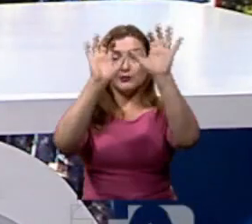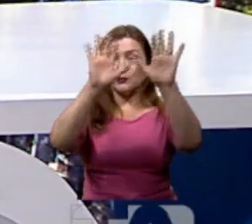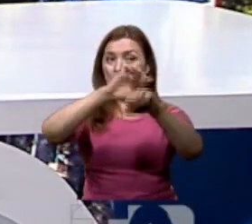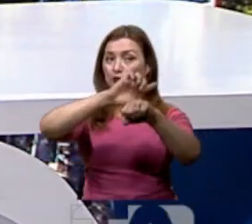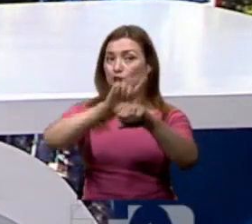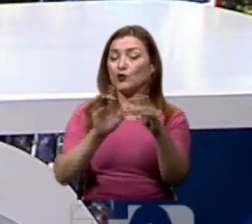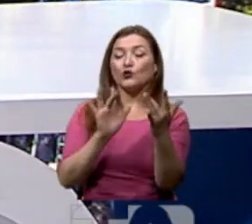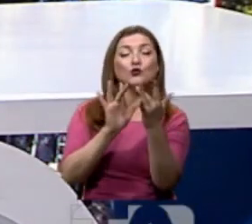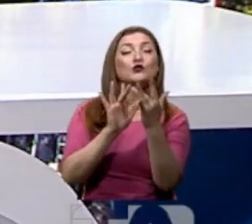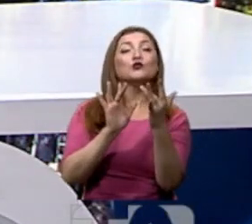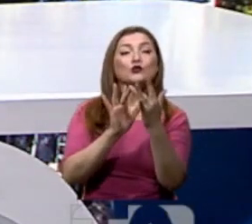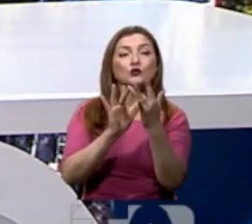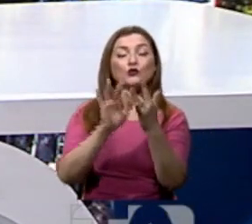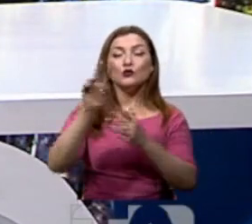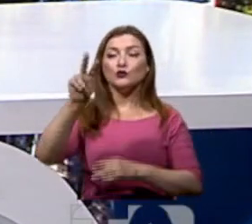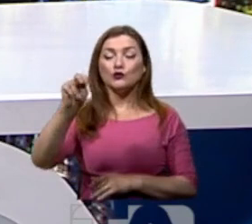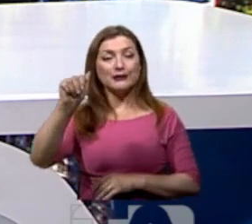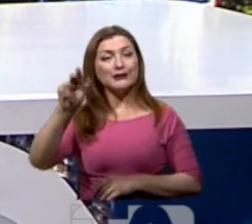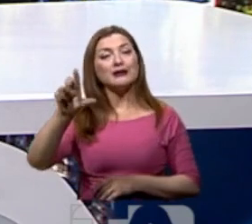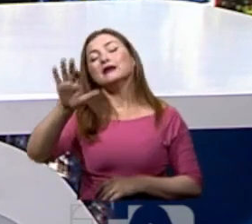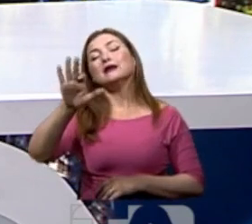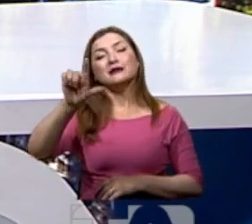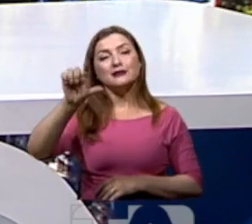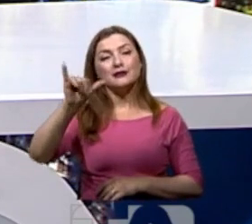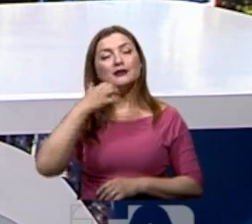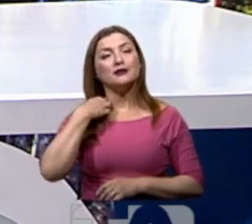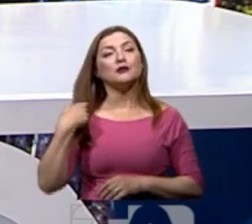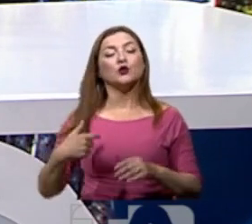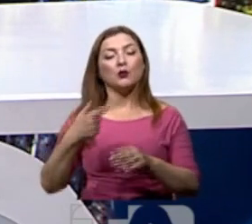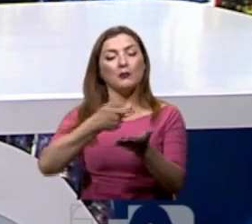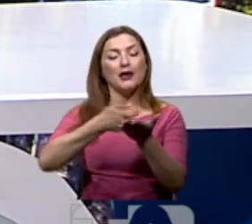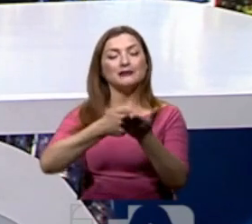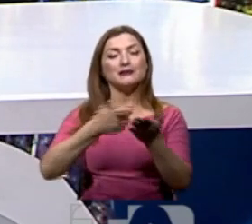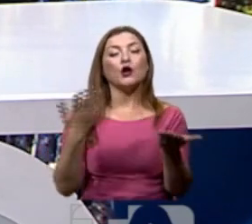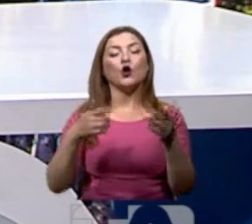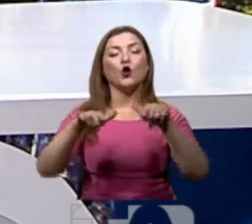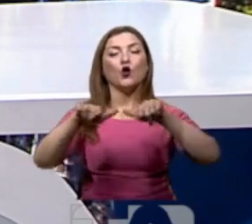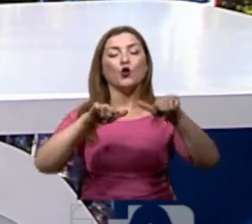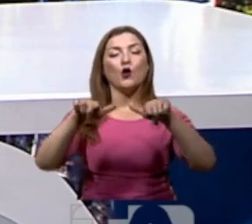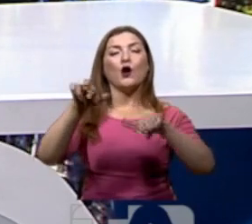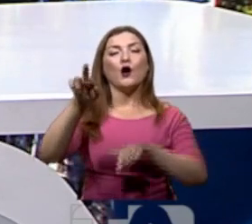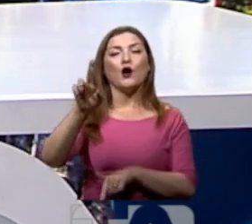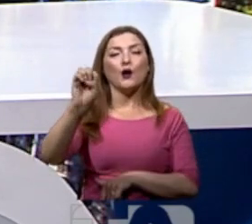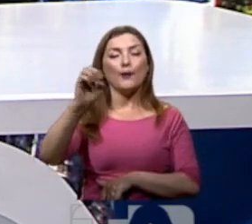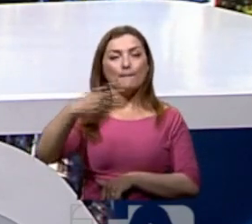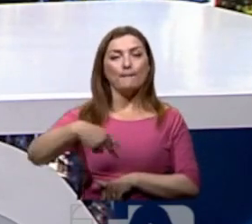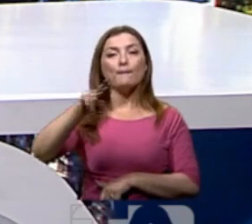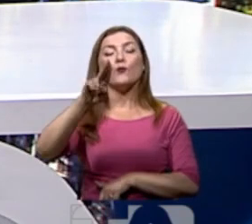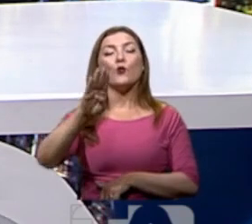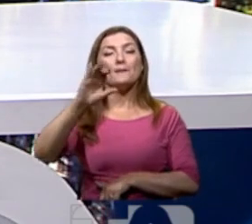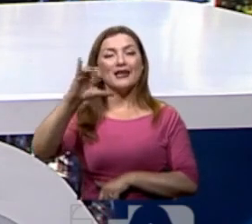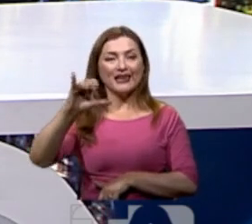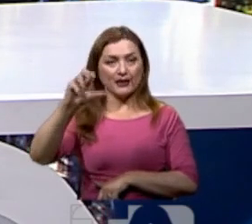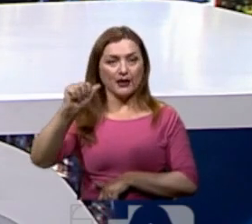8:10 y tomamos contacto a esta hora con Natalie Jiménez, quien se encuentra en la Plaza de la República en el centro norte de Quito, porque allí ya